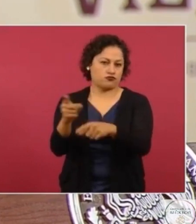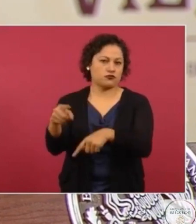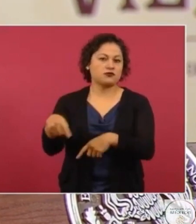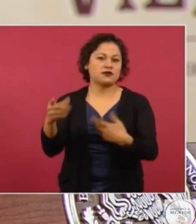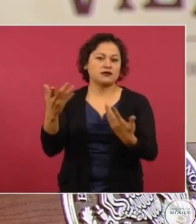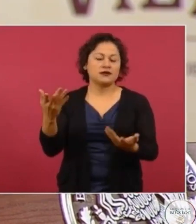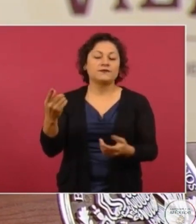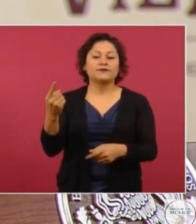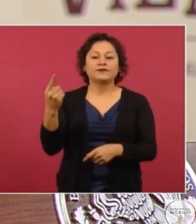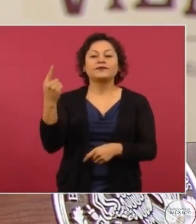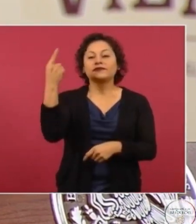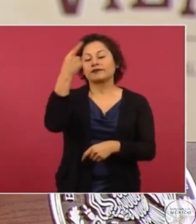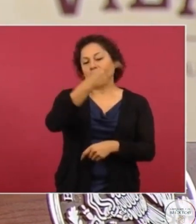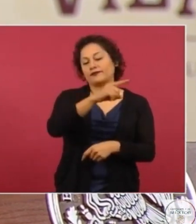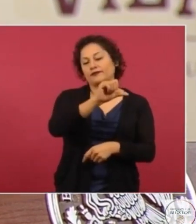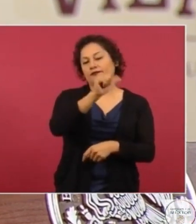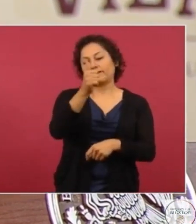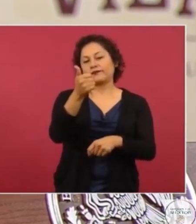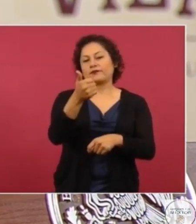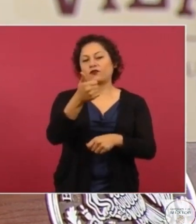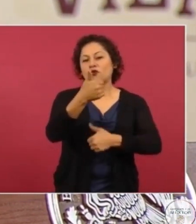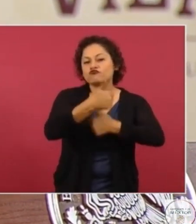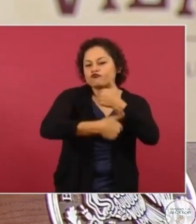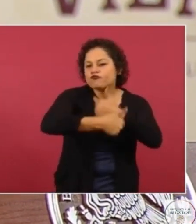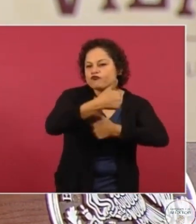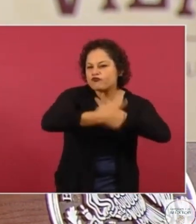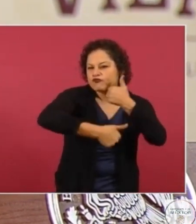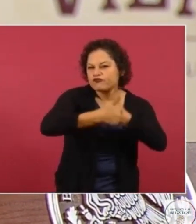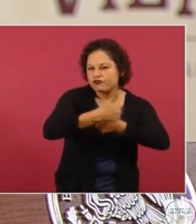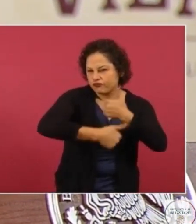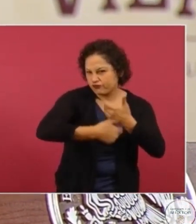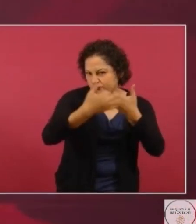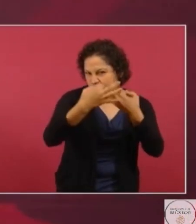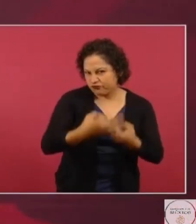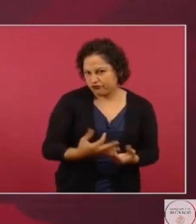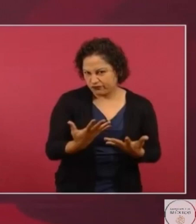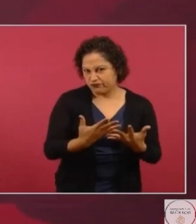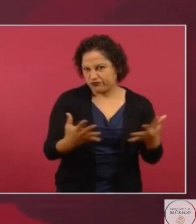allá en Grandes Ligas. Y me dice Julio,